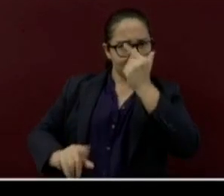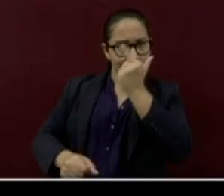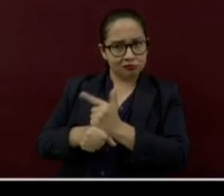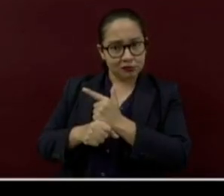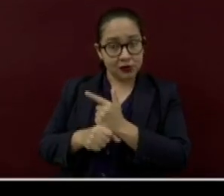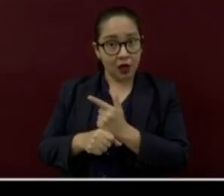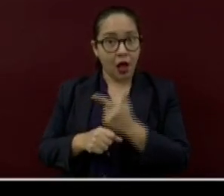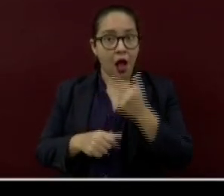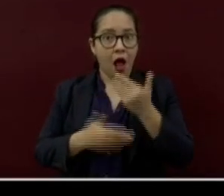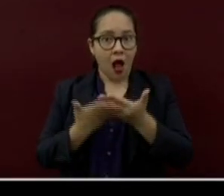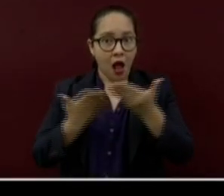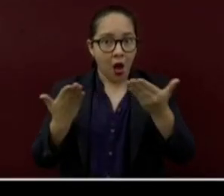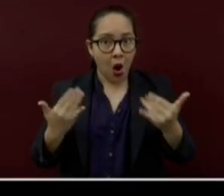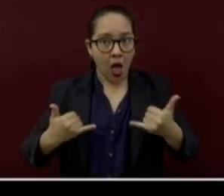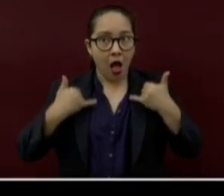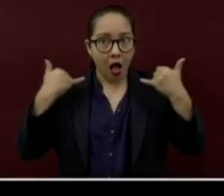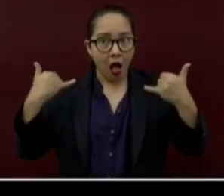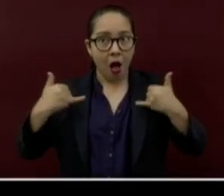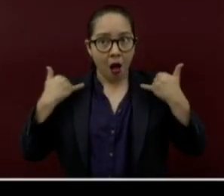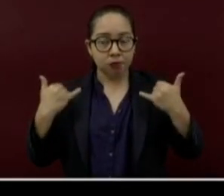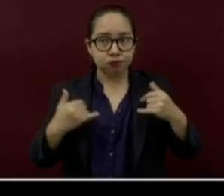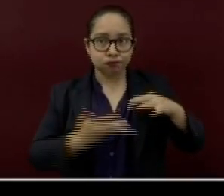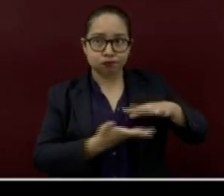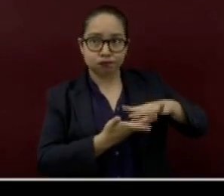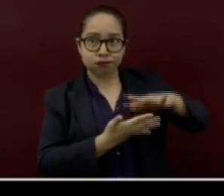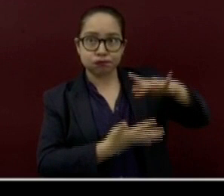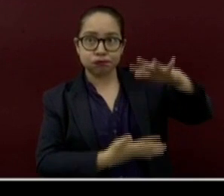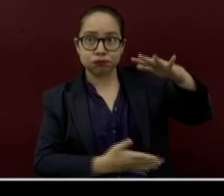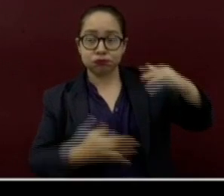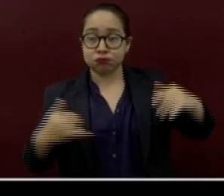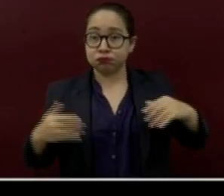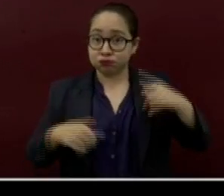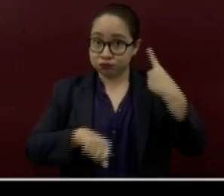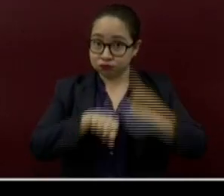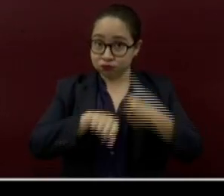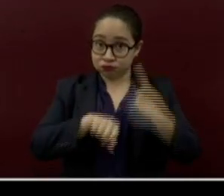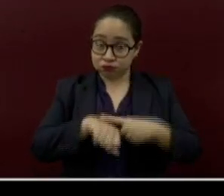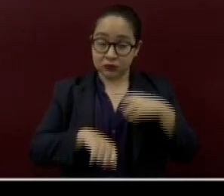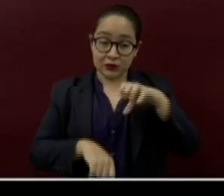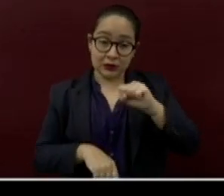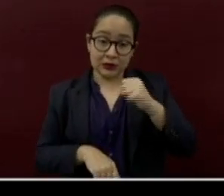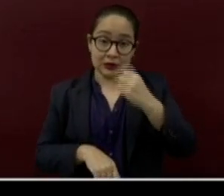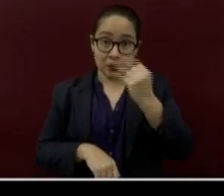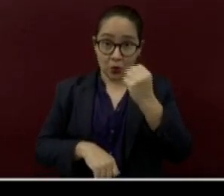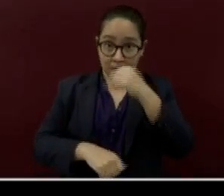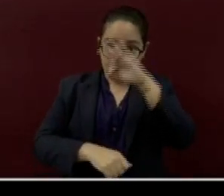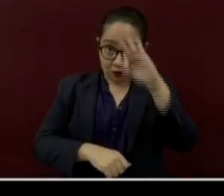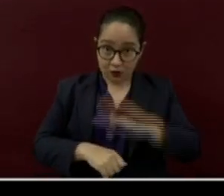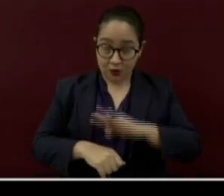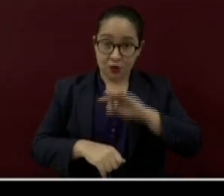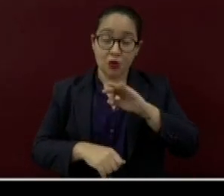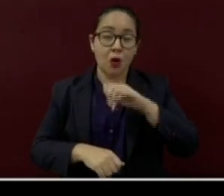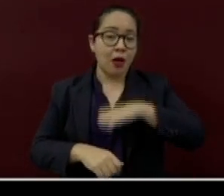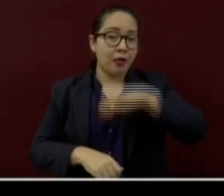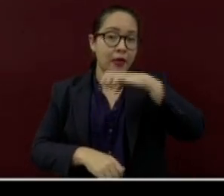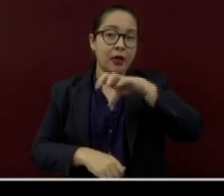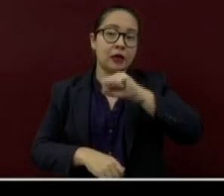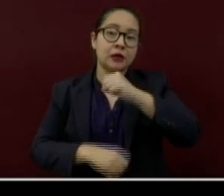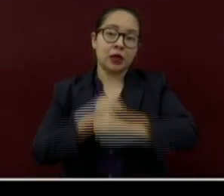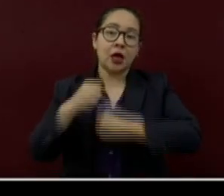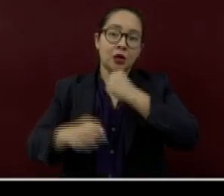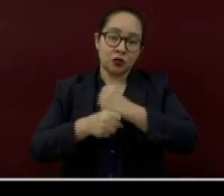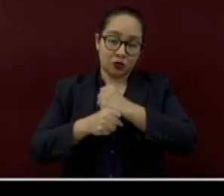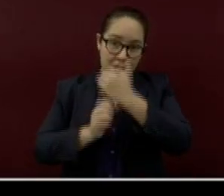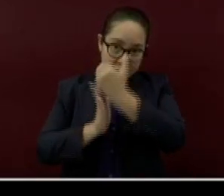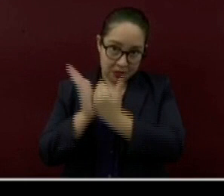cada vez personas jóvenes por edad ahora el 69 por ciento son enfermos menores de 60 años desde menor